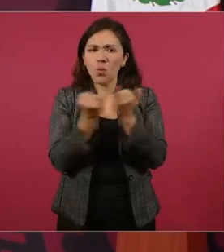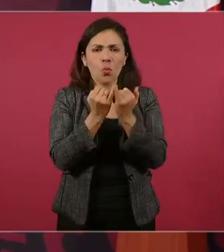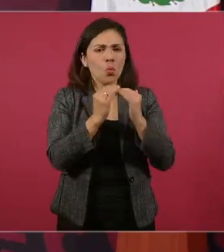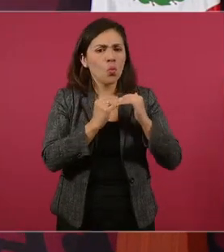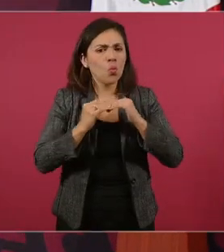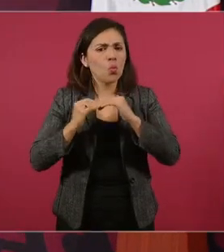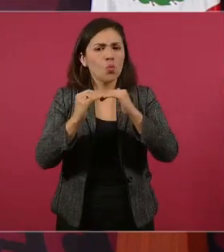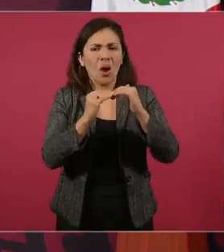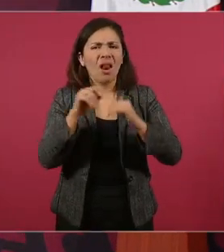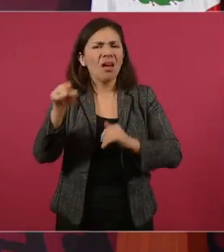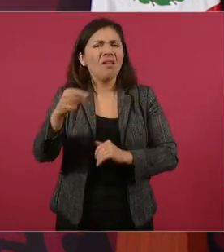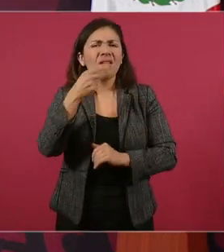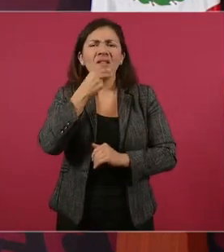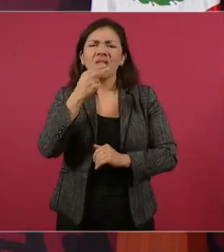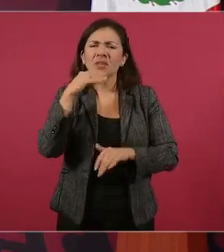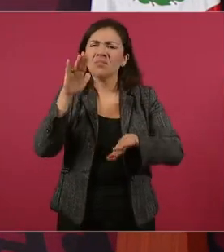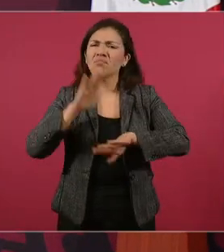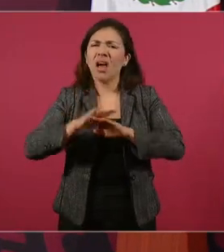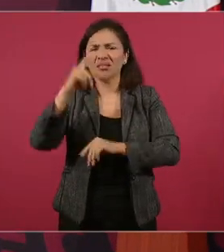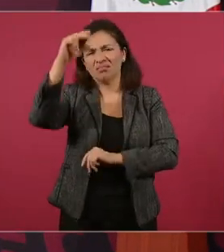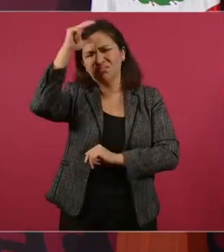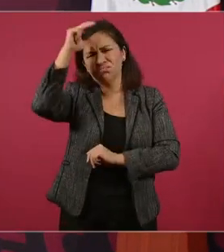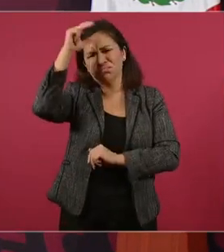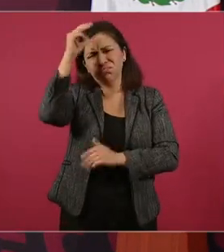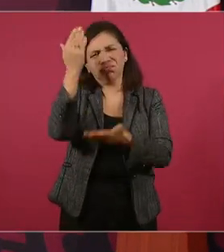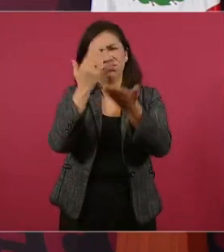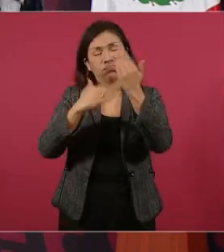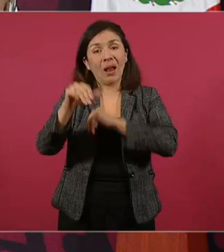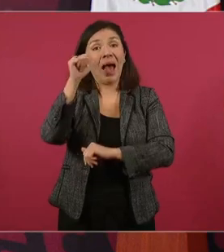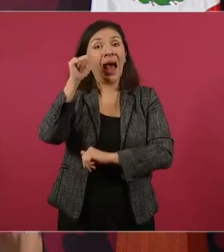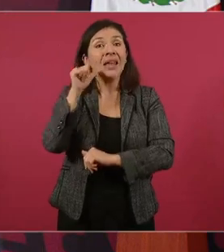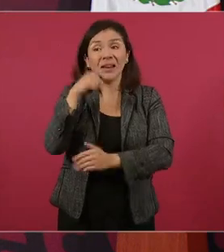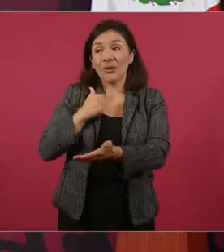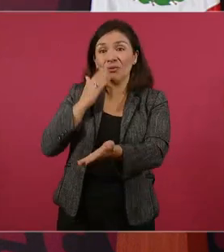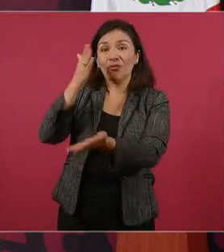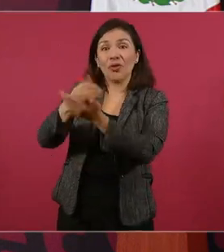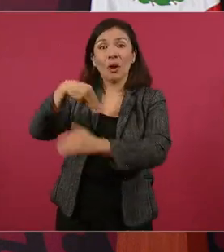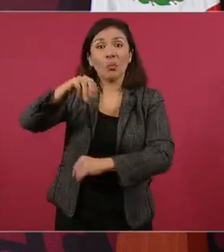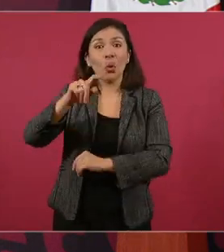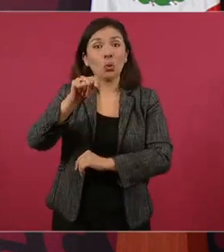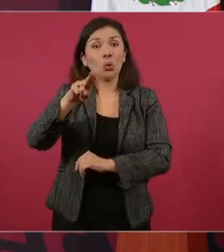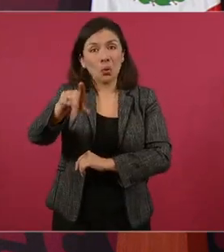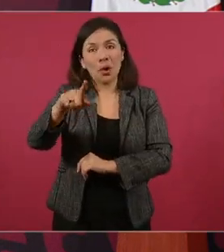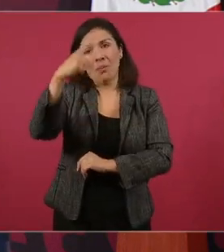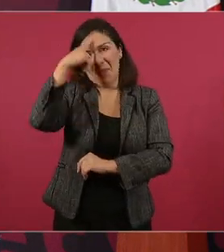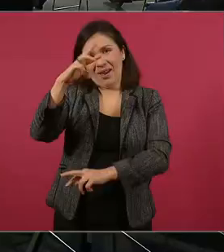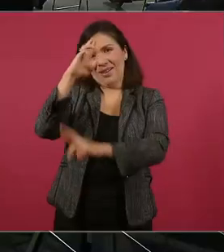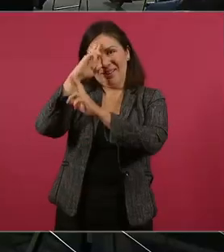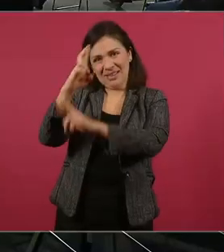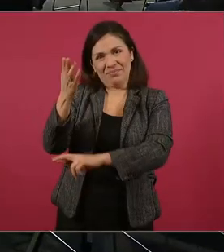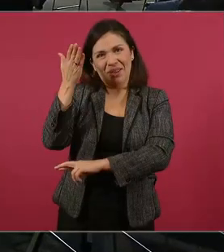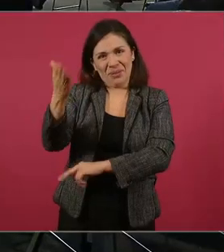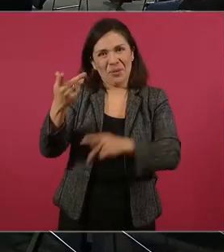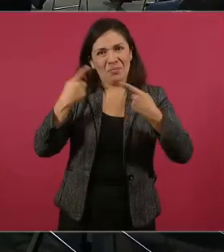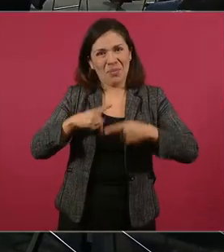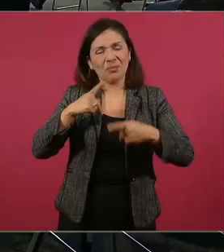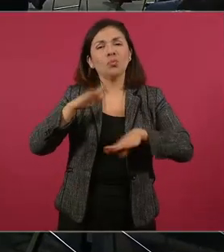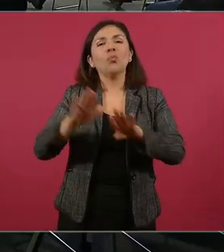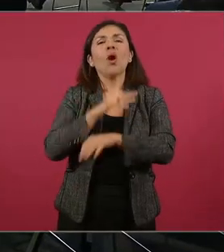Es un hombre avanzado. Entonces, ir a Motul ayer, hacerle su homenaje